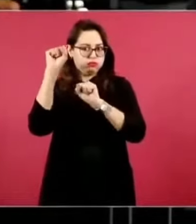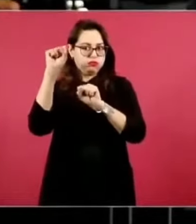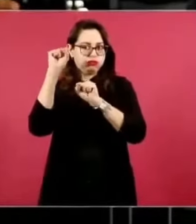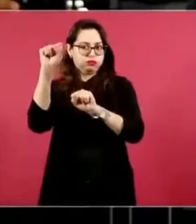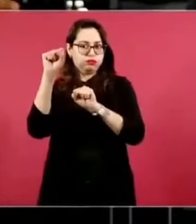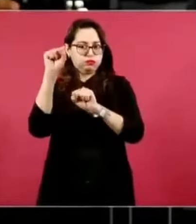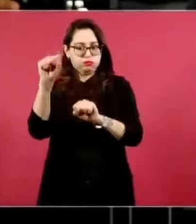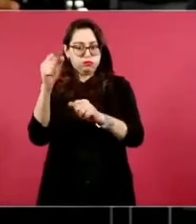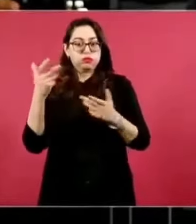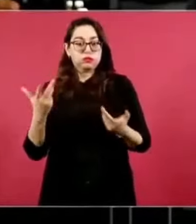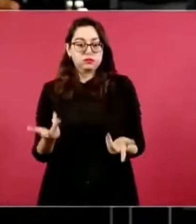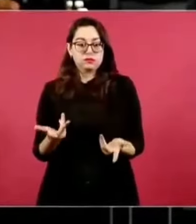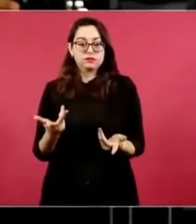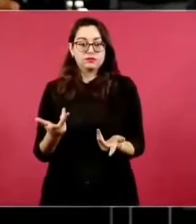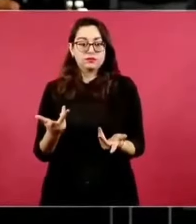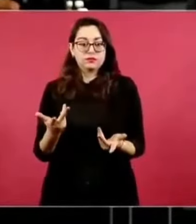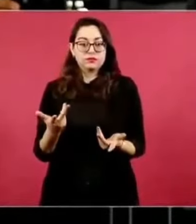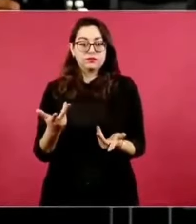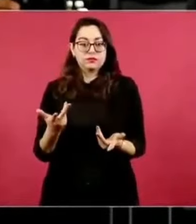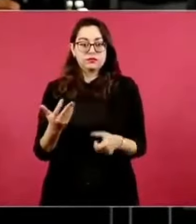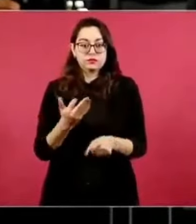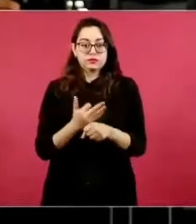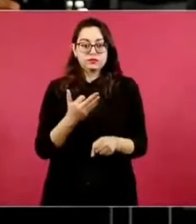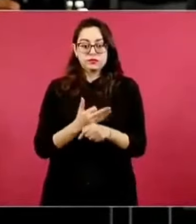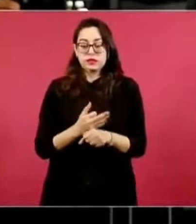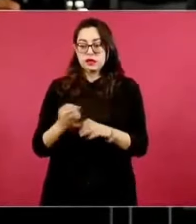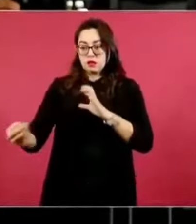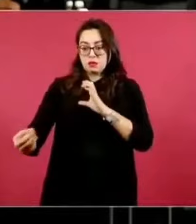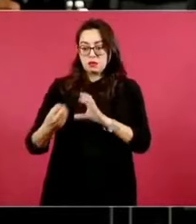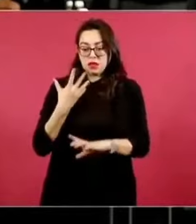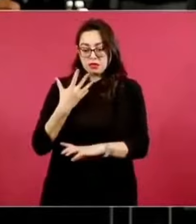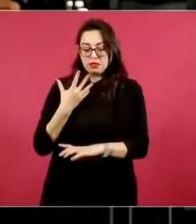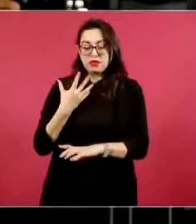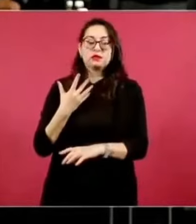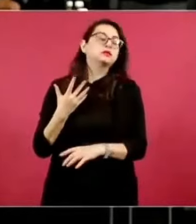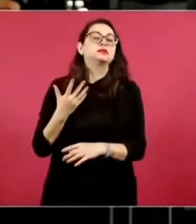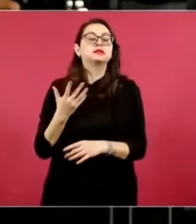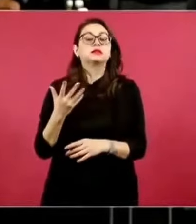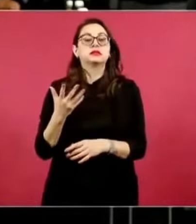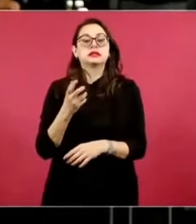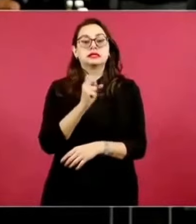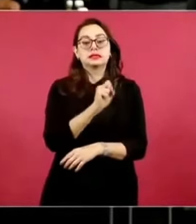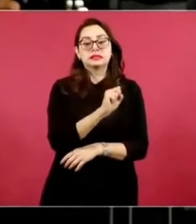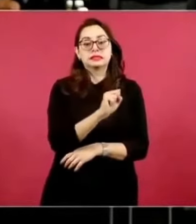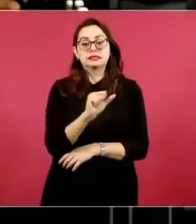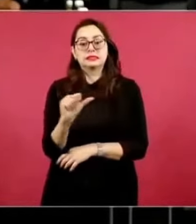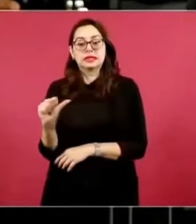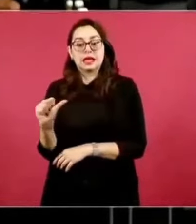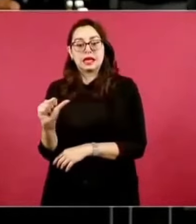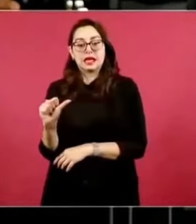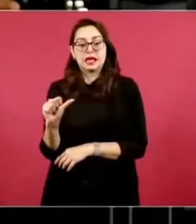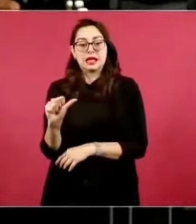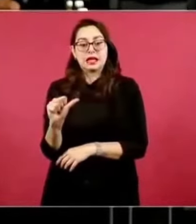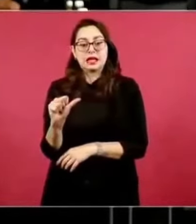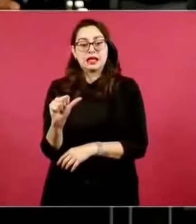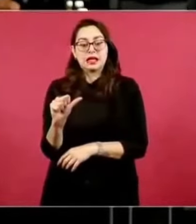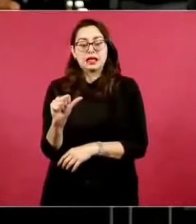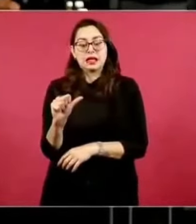seguimiento de hecho ya me acaban de proveer de el comunicado agradezco la secretaria de salud en en el comunicado